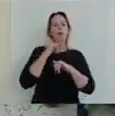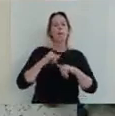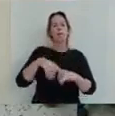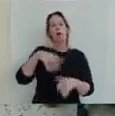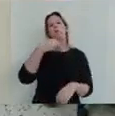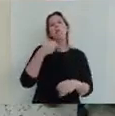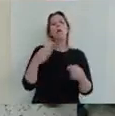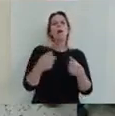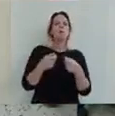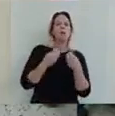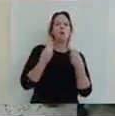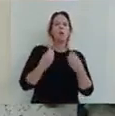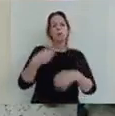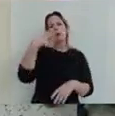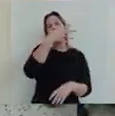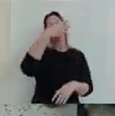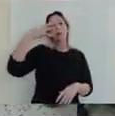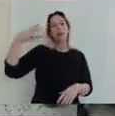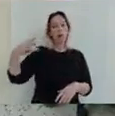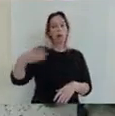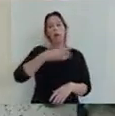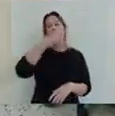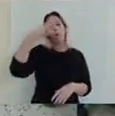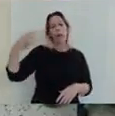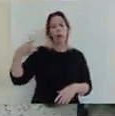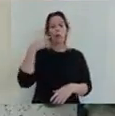ciudad de Paso de los Libres.